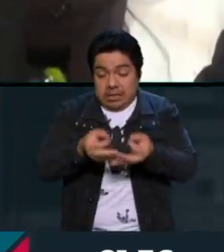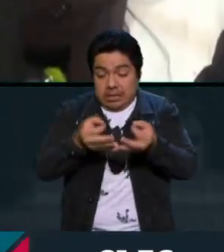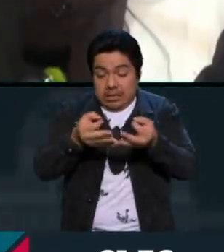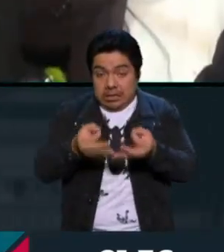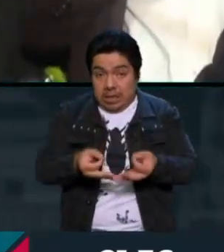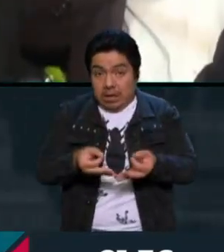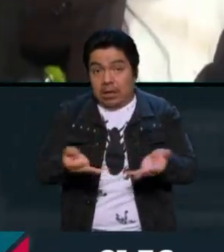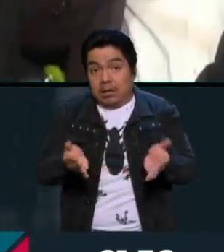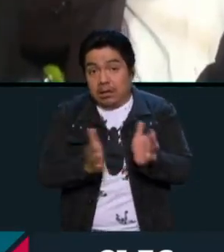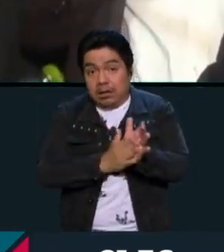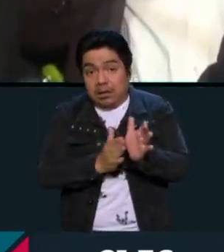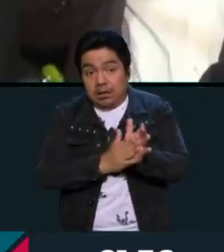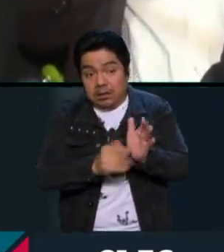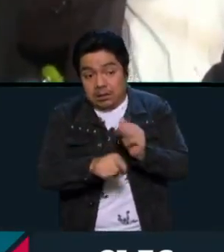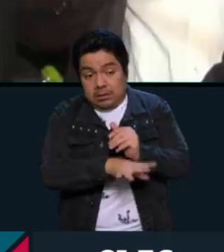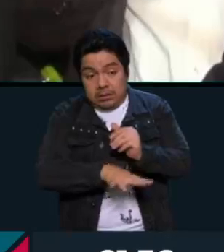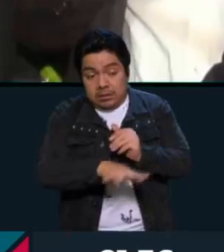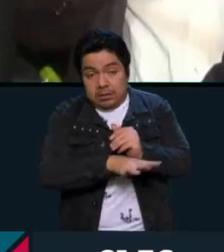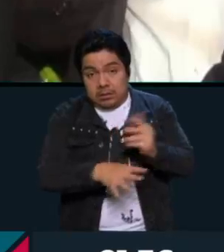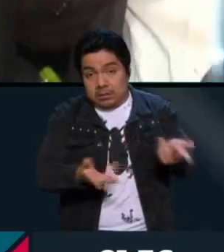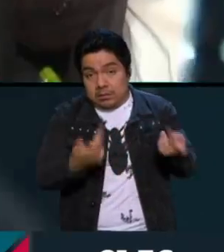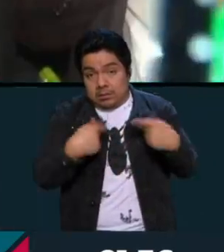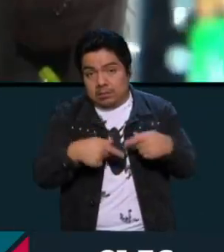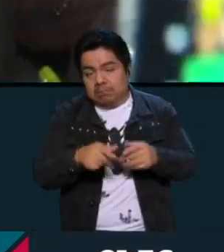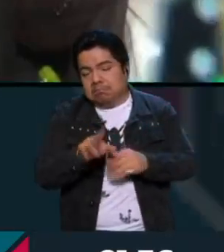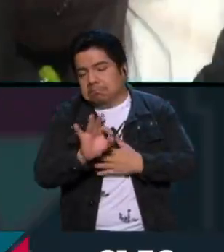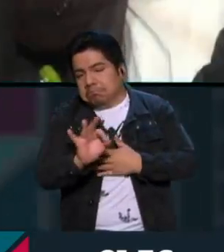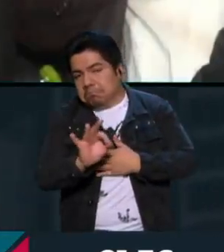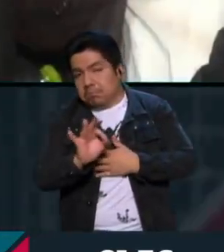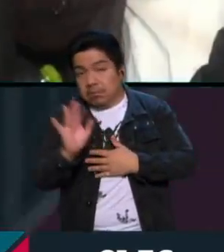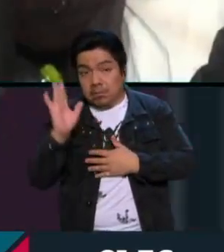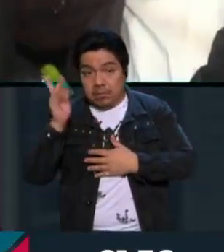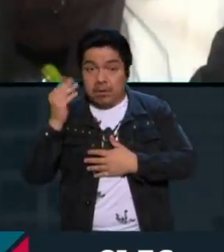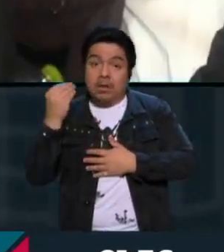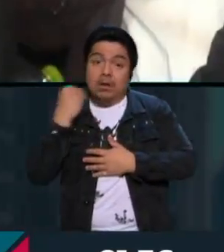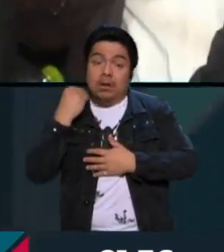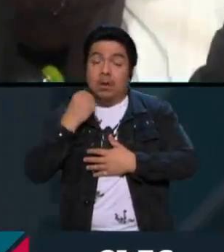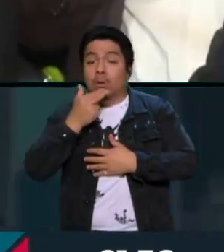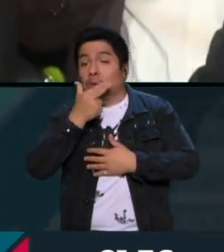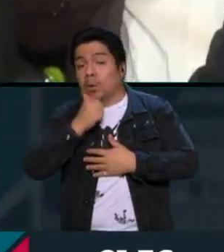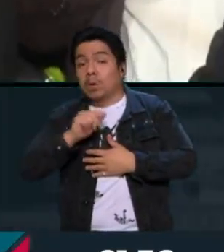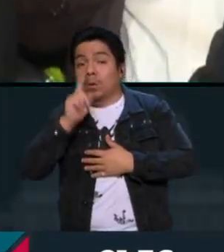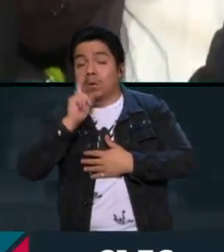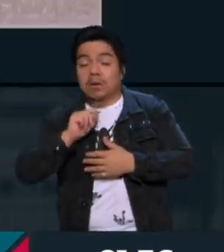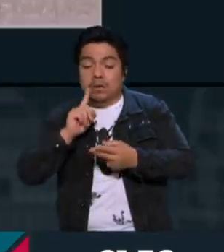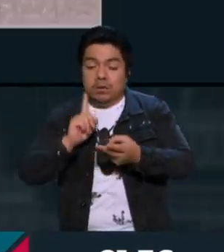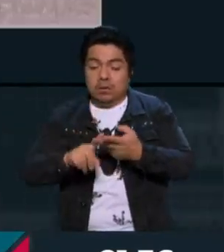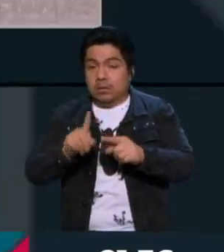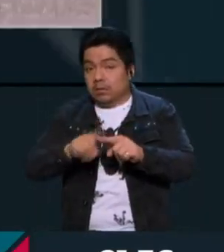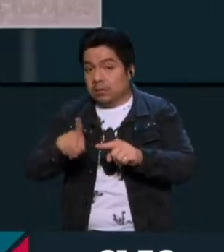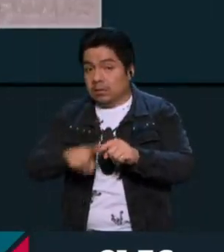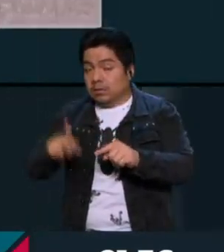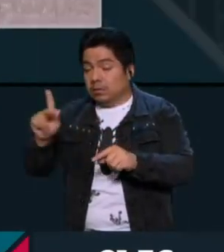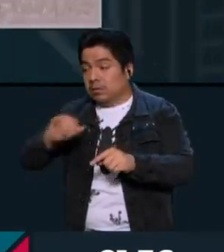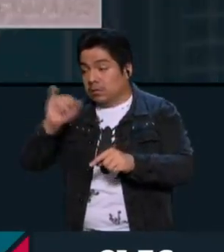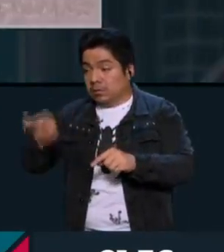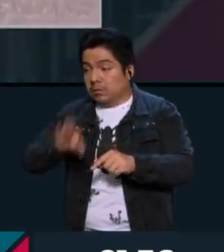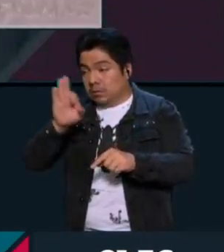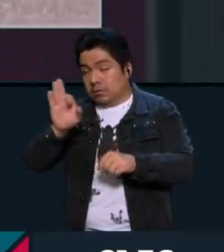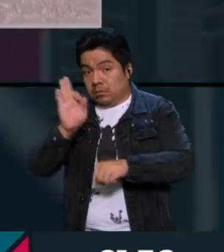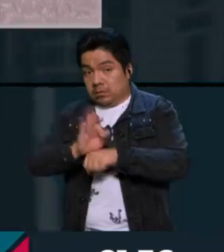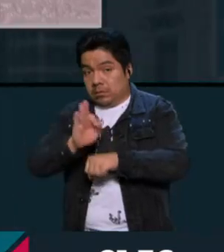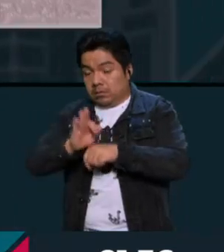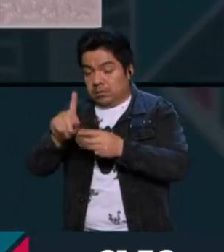legitimidad popular. Entonces, yo esperaría que las abogadas, los abogados, los defensores del Poder Judicial, los defensores